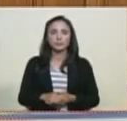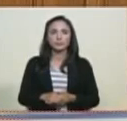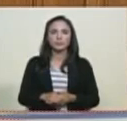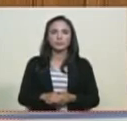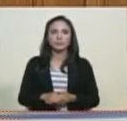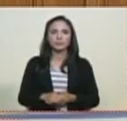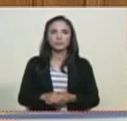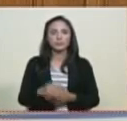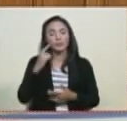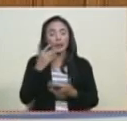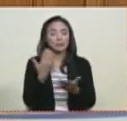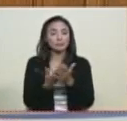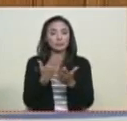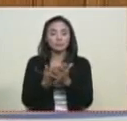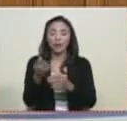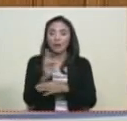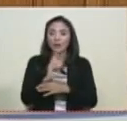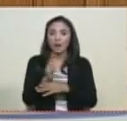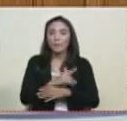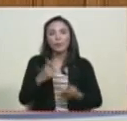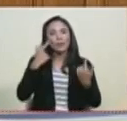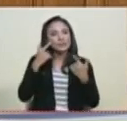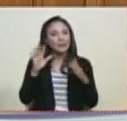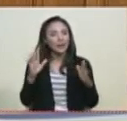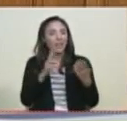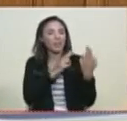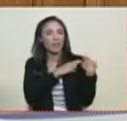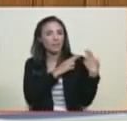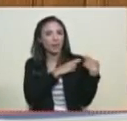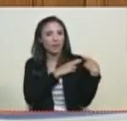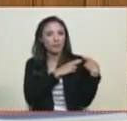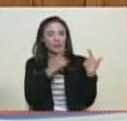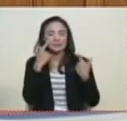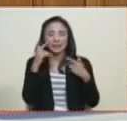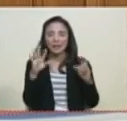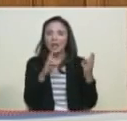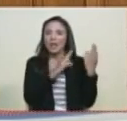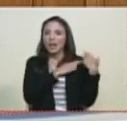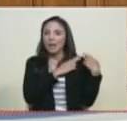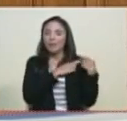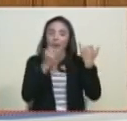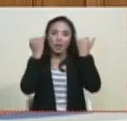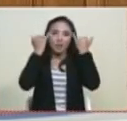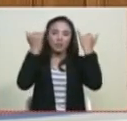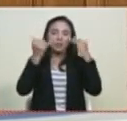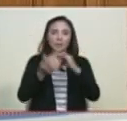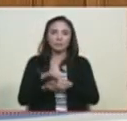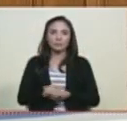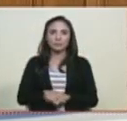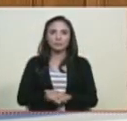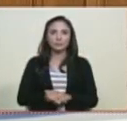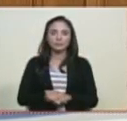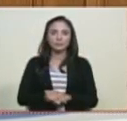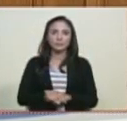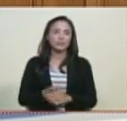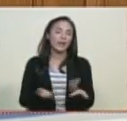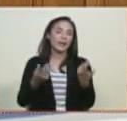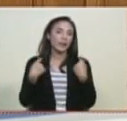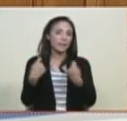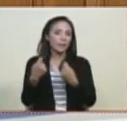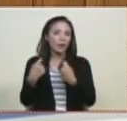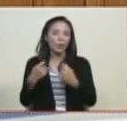inmediata al que aparece como jefe político y